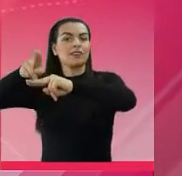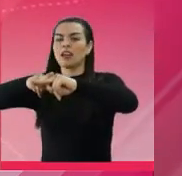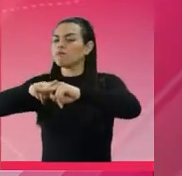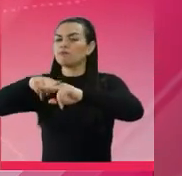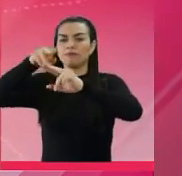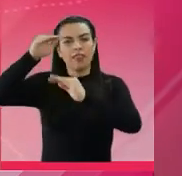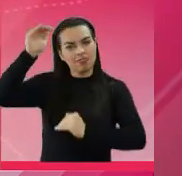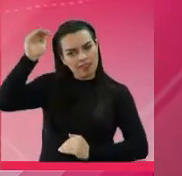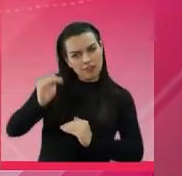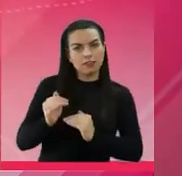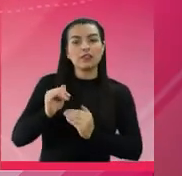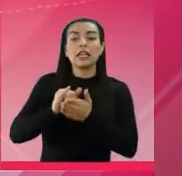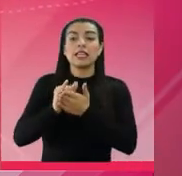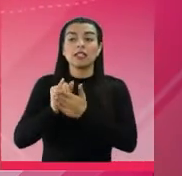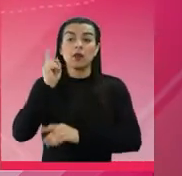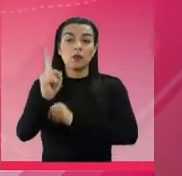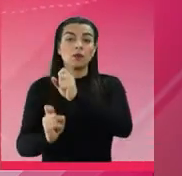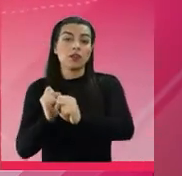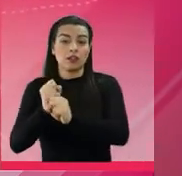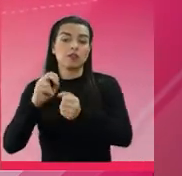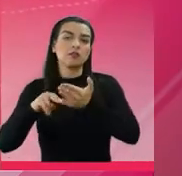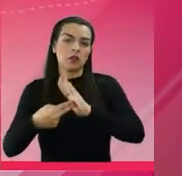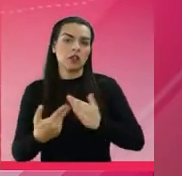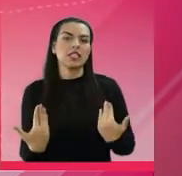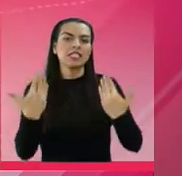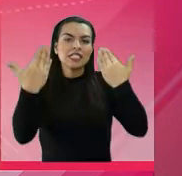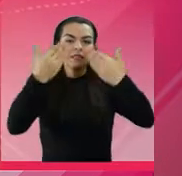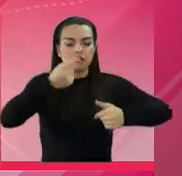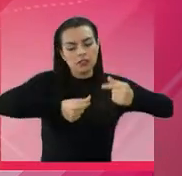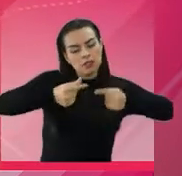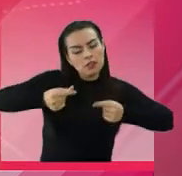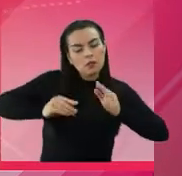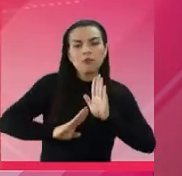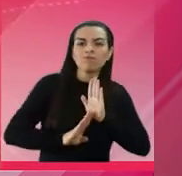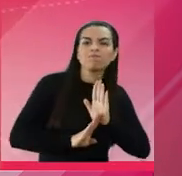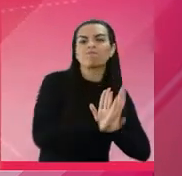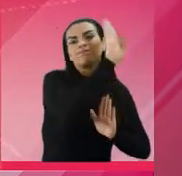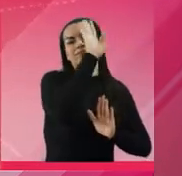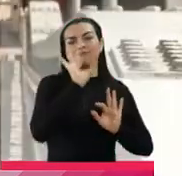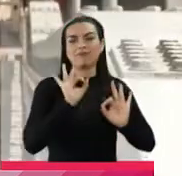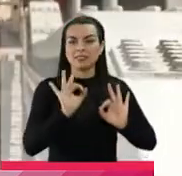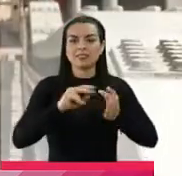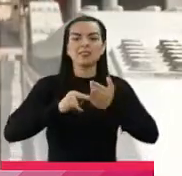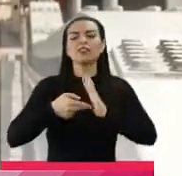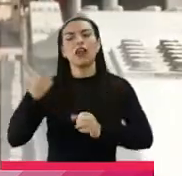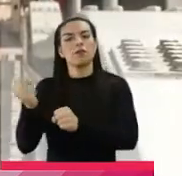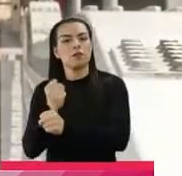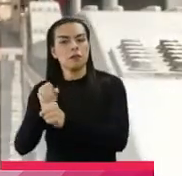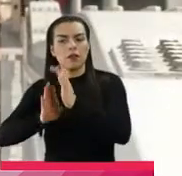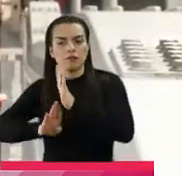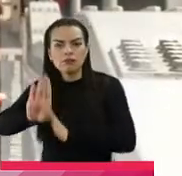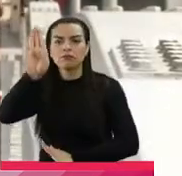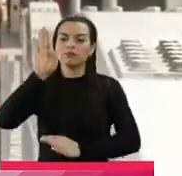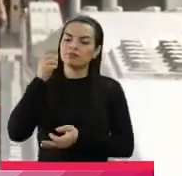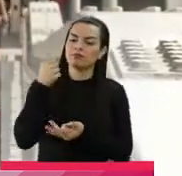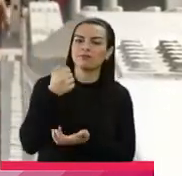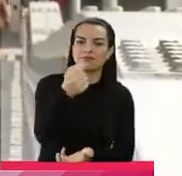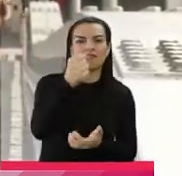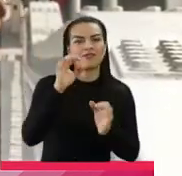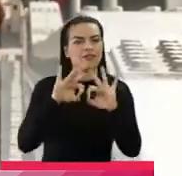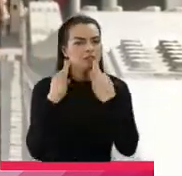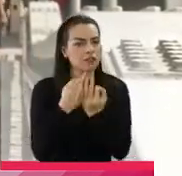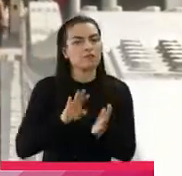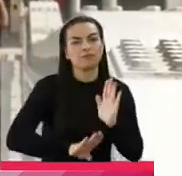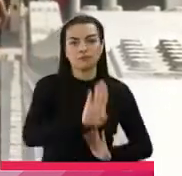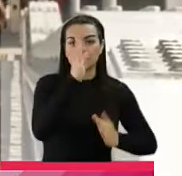pueda tener un ritmo de crecimiento mejor, que eleve el empleo, que eleve el ingreso de las familias. Los hogares han modificado el consumo